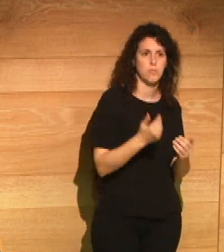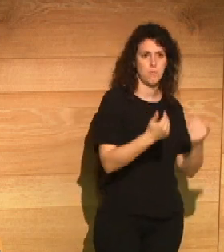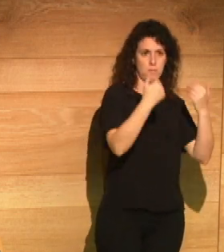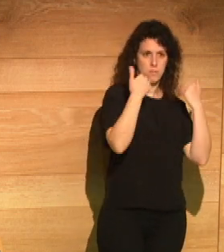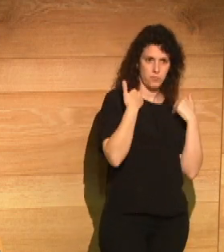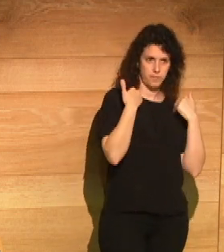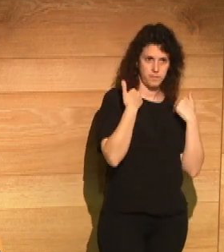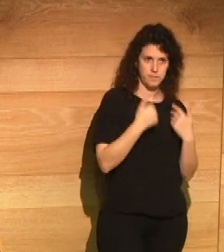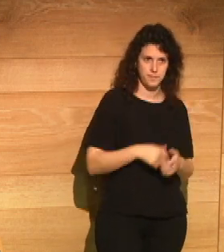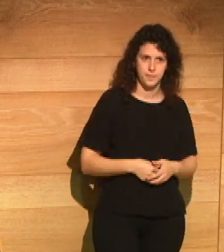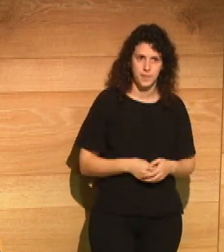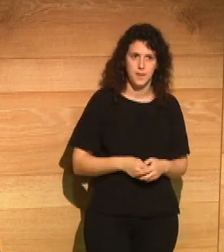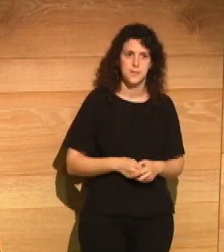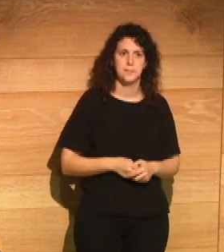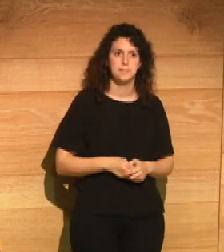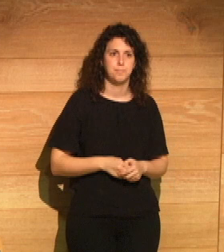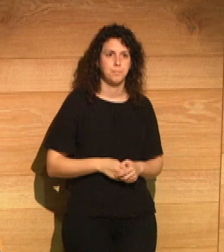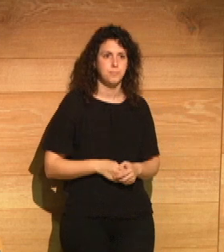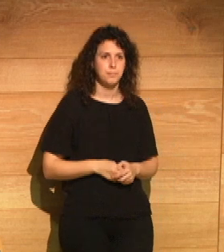Es verdad.